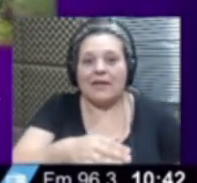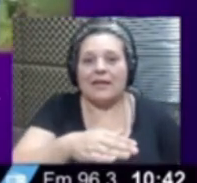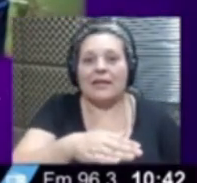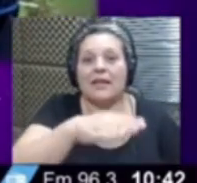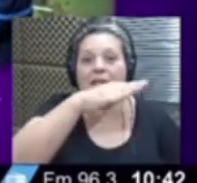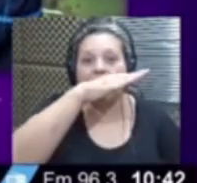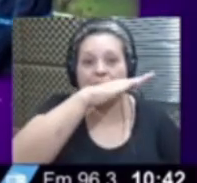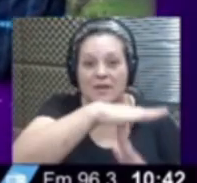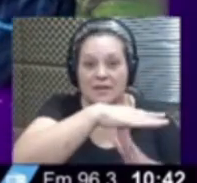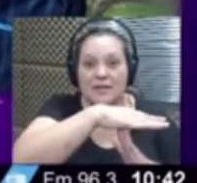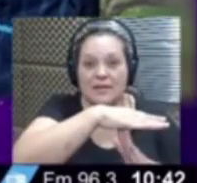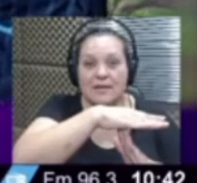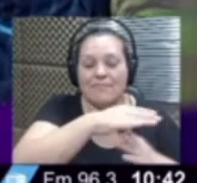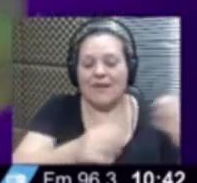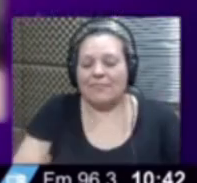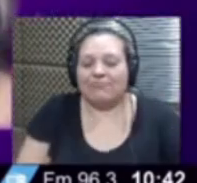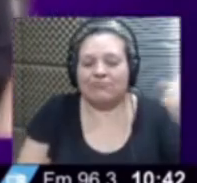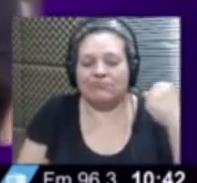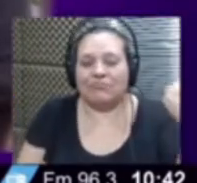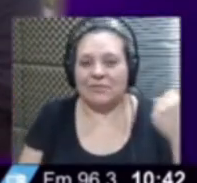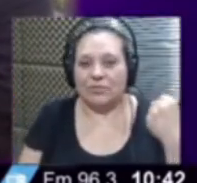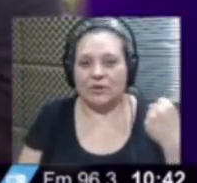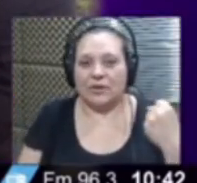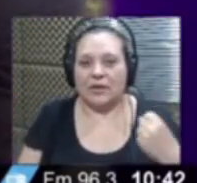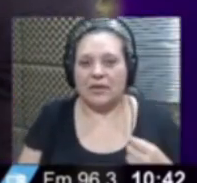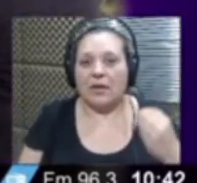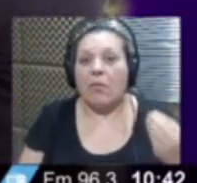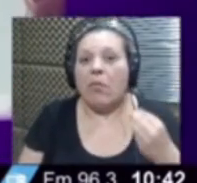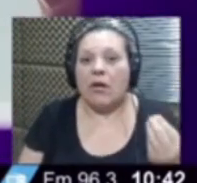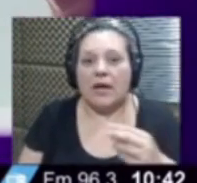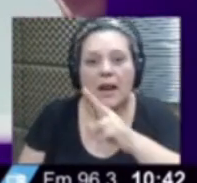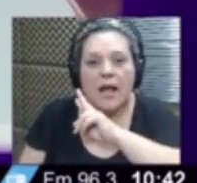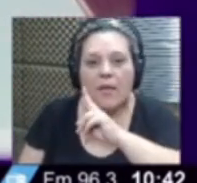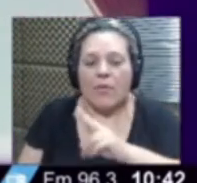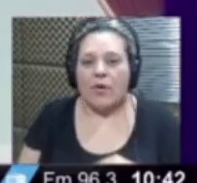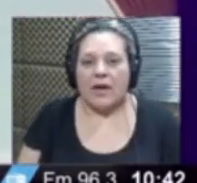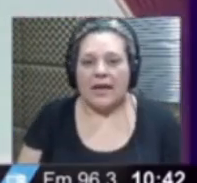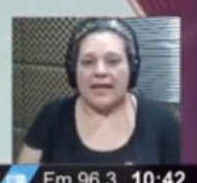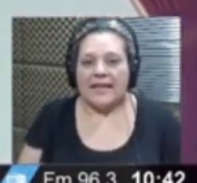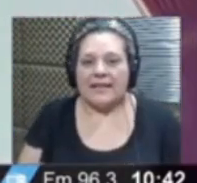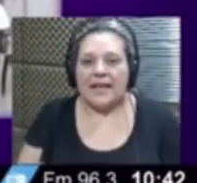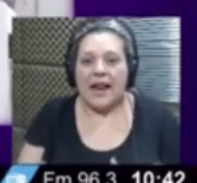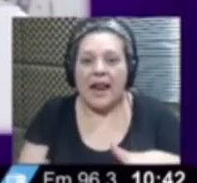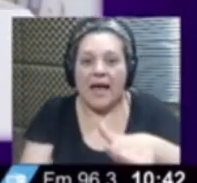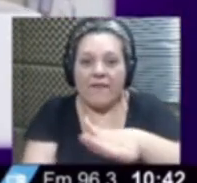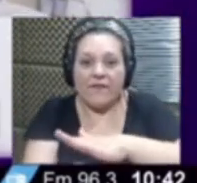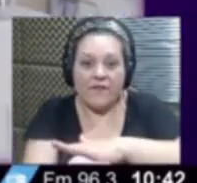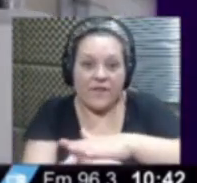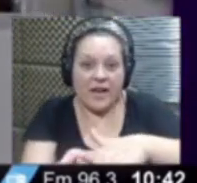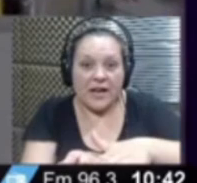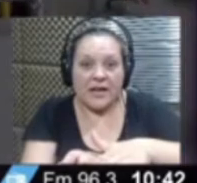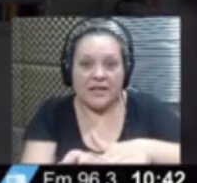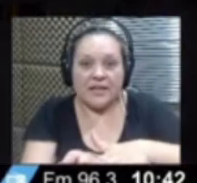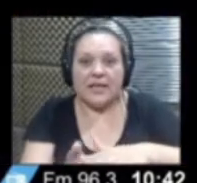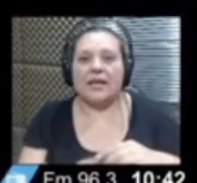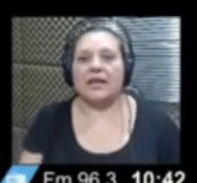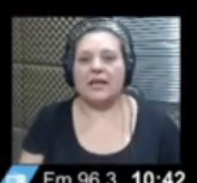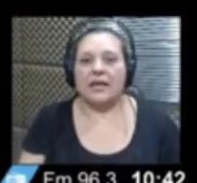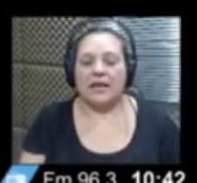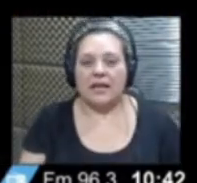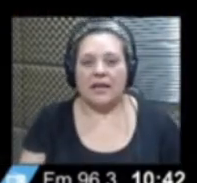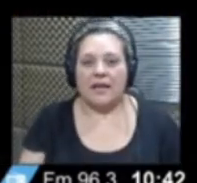mundo, es la base de la lucha. ¿Y de qué forma, así como por ejemplo, África es mujer, nuestro sí, continente claro. es